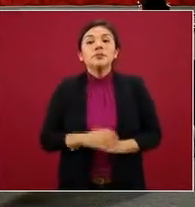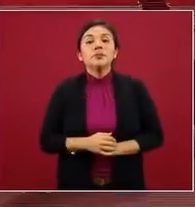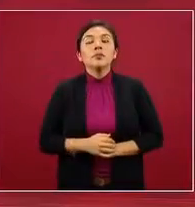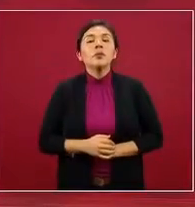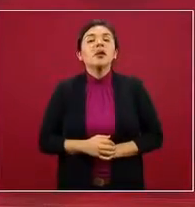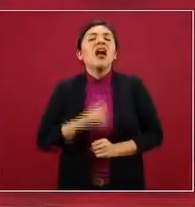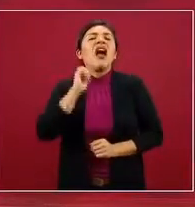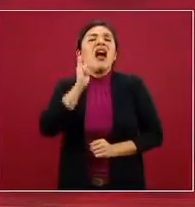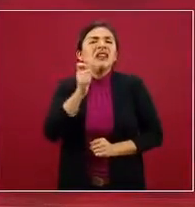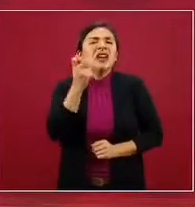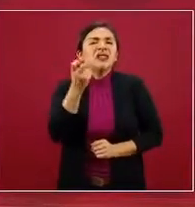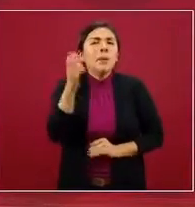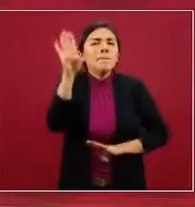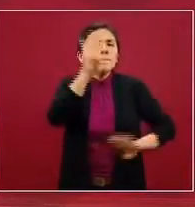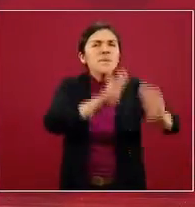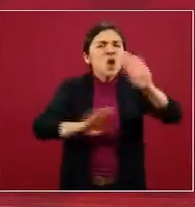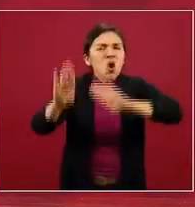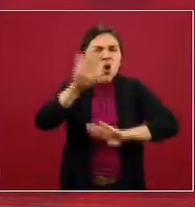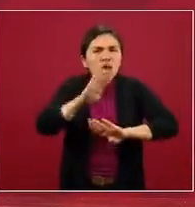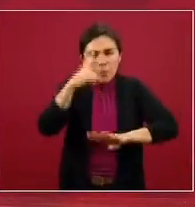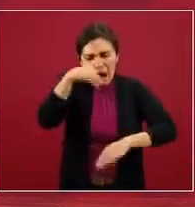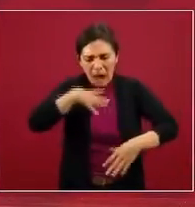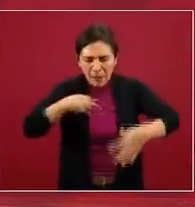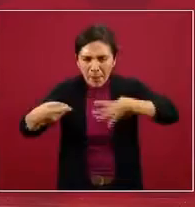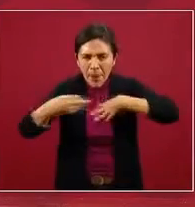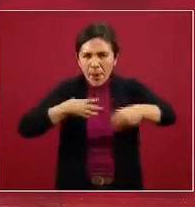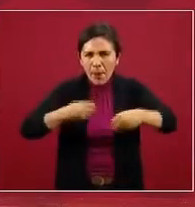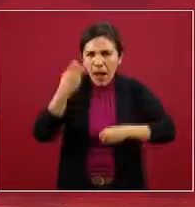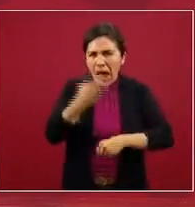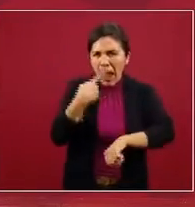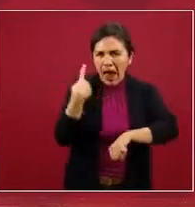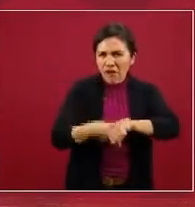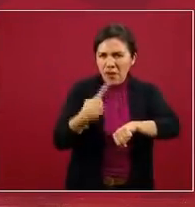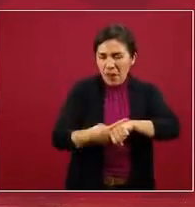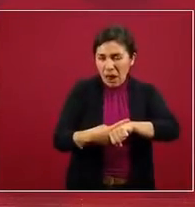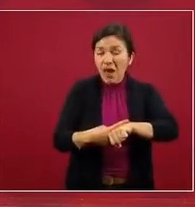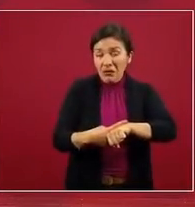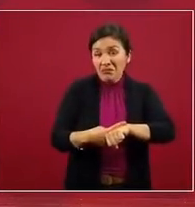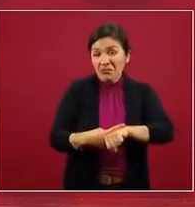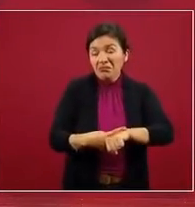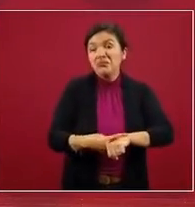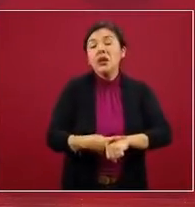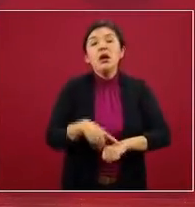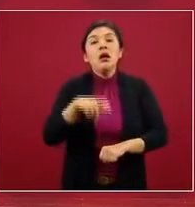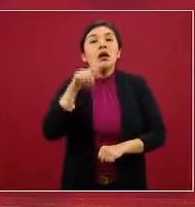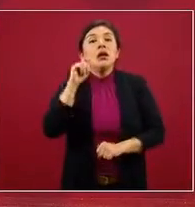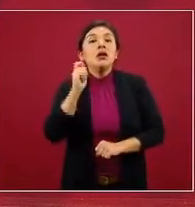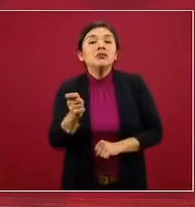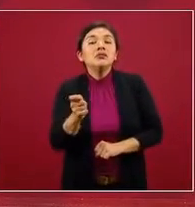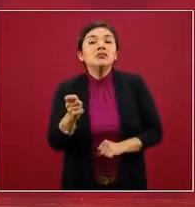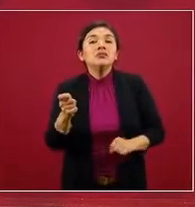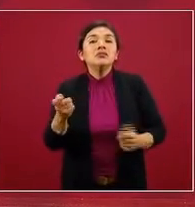significado biológico o epidemiológico de esta realidad se ha